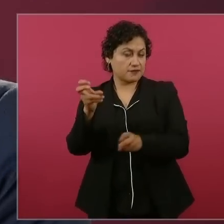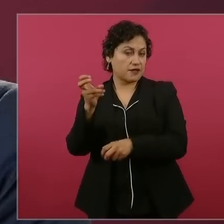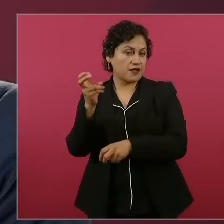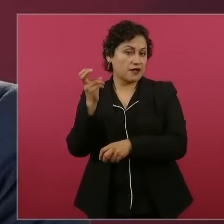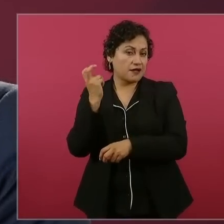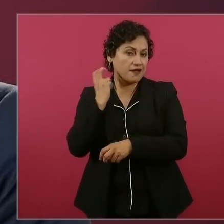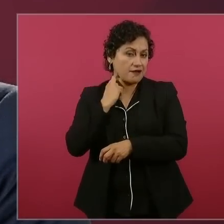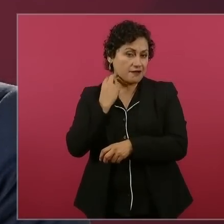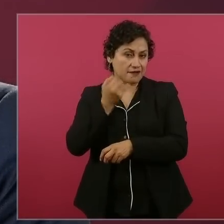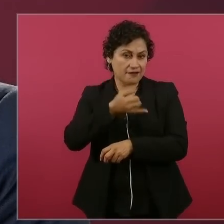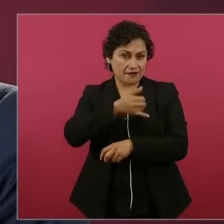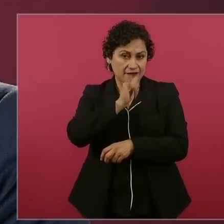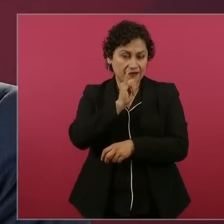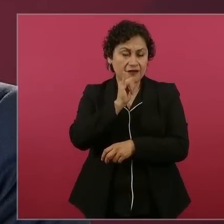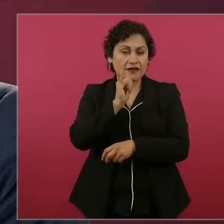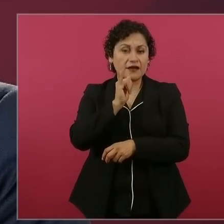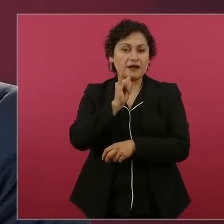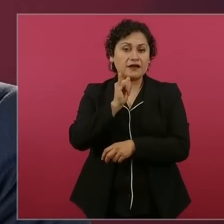tenía